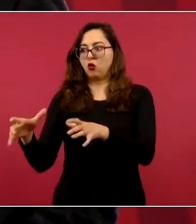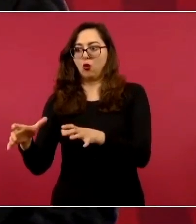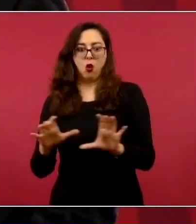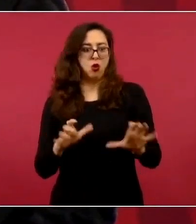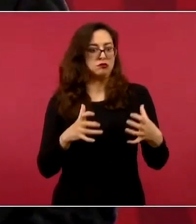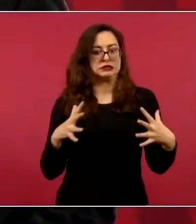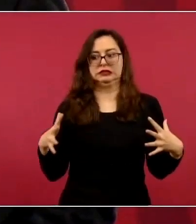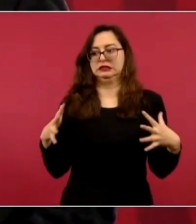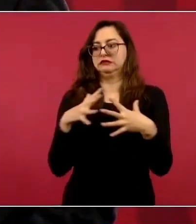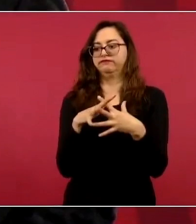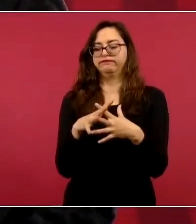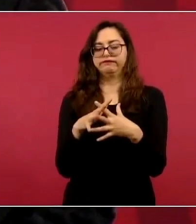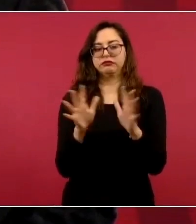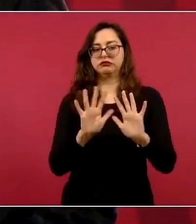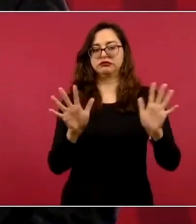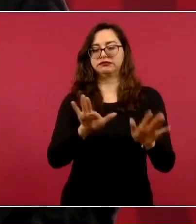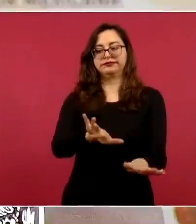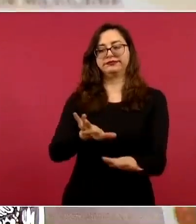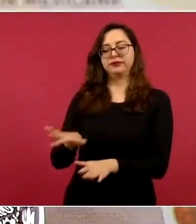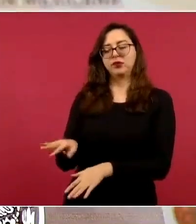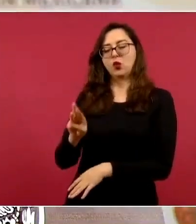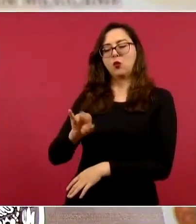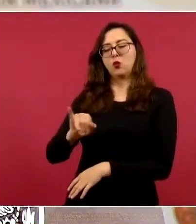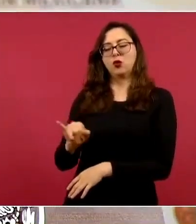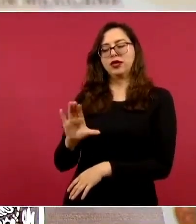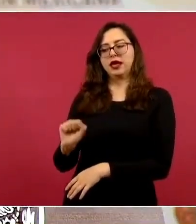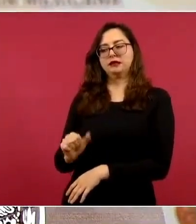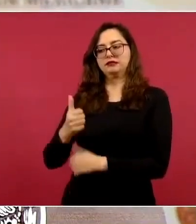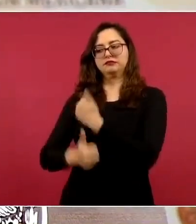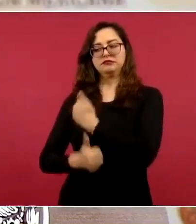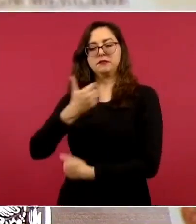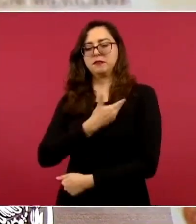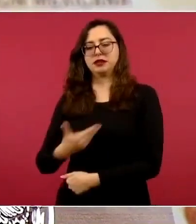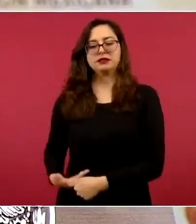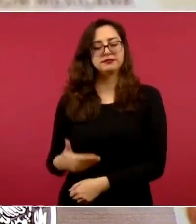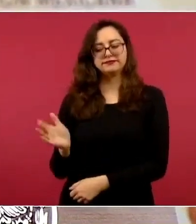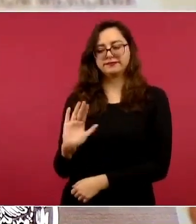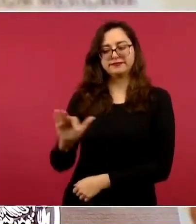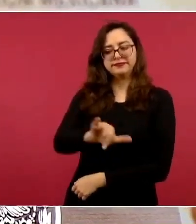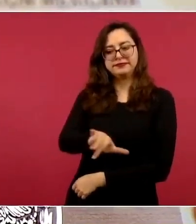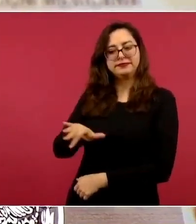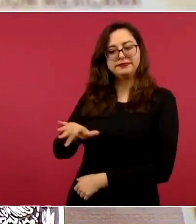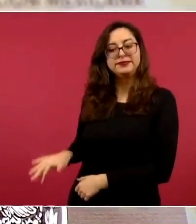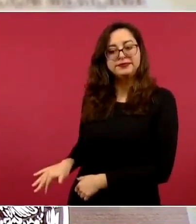Entonces, ¿qué pasó ahora